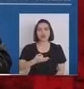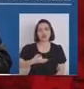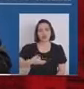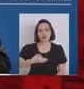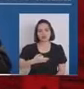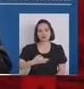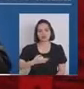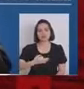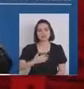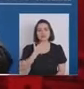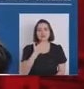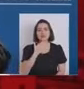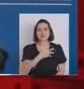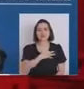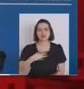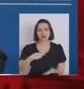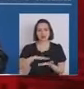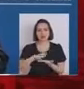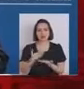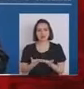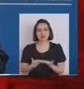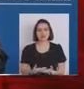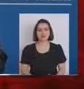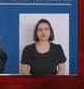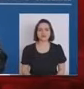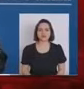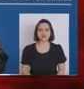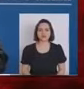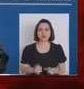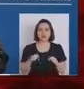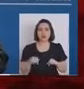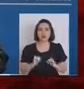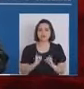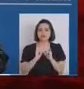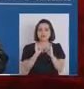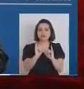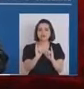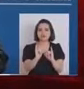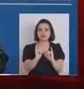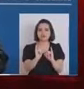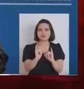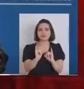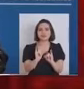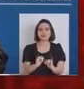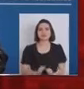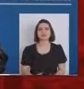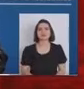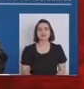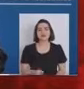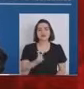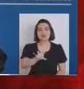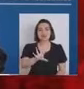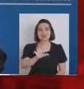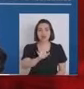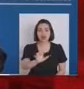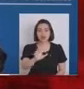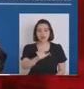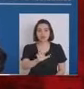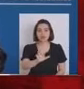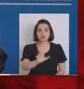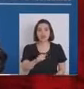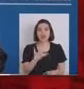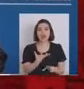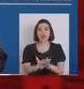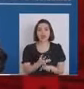no se ha ocupado de tener las pruebas moleculares, que son las del hisopado, las que te meten pues ese hisopo en la nariz para corroborar por tu mucosa si tienes o